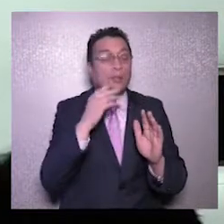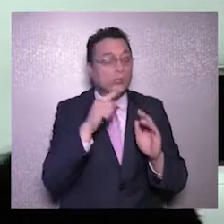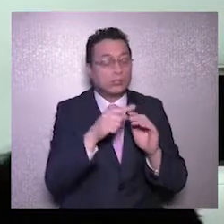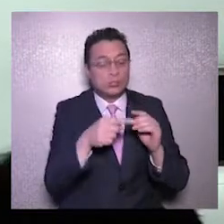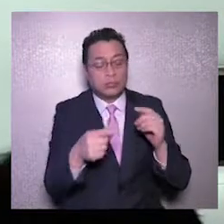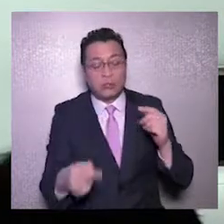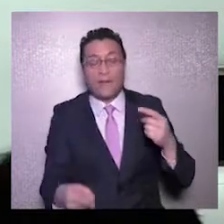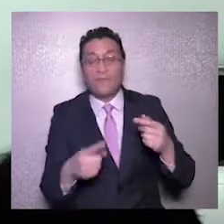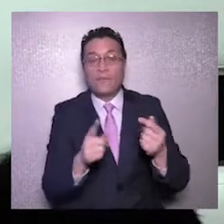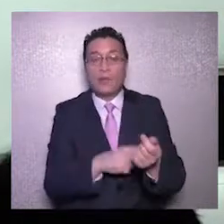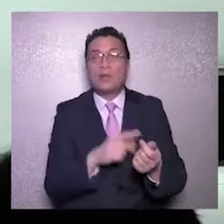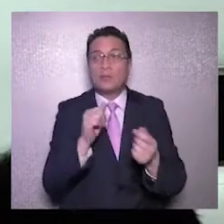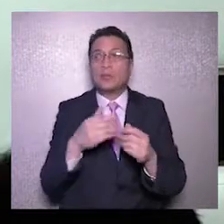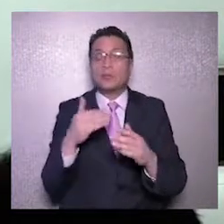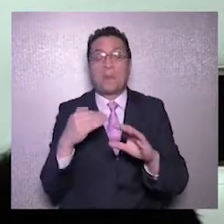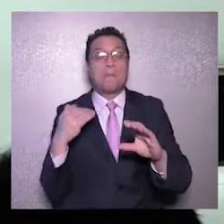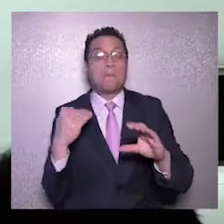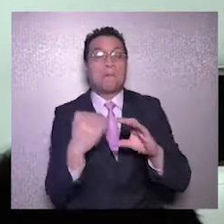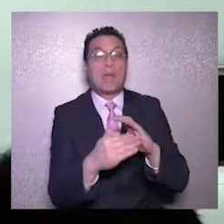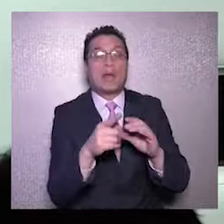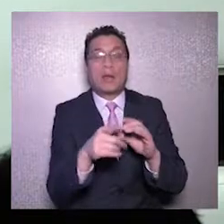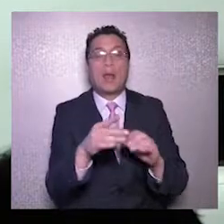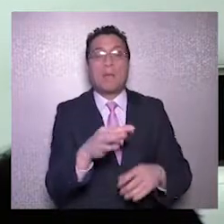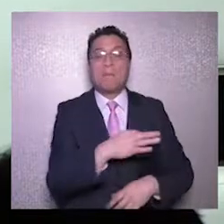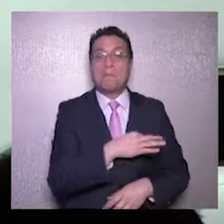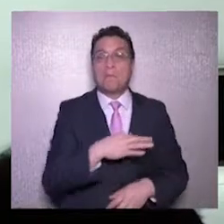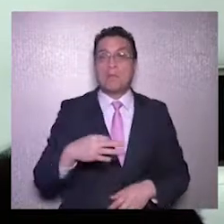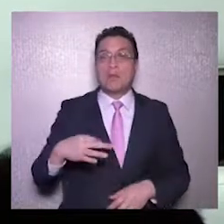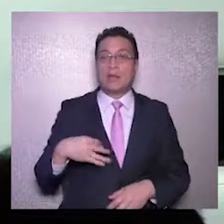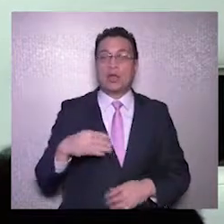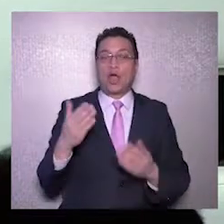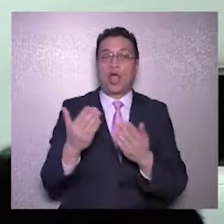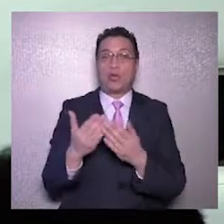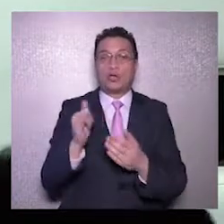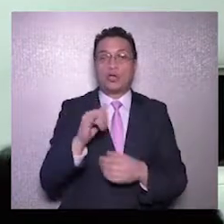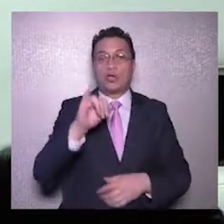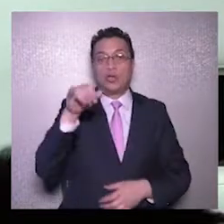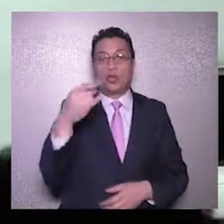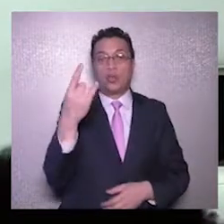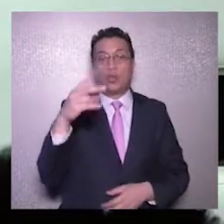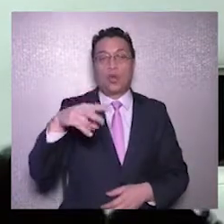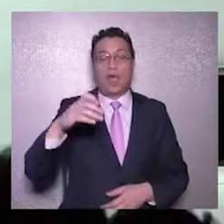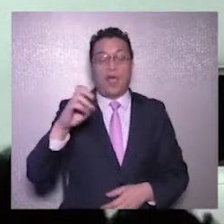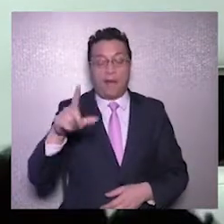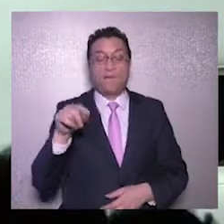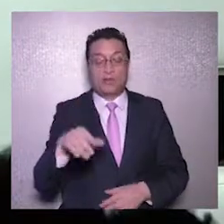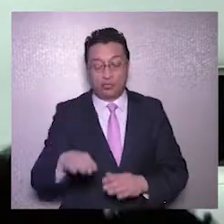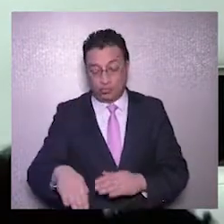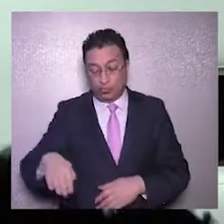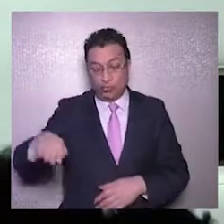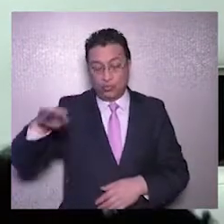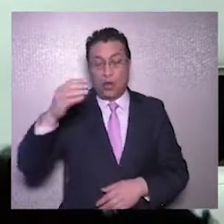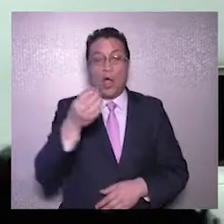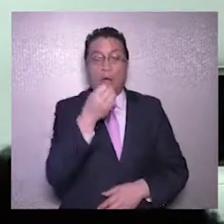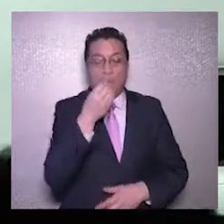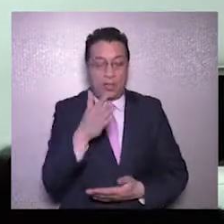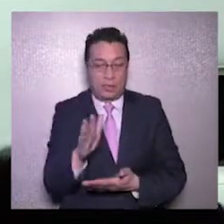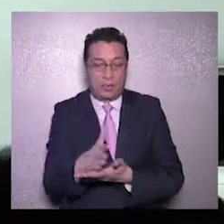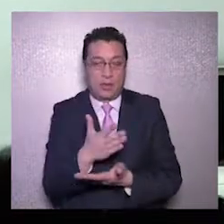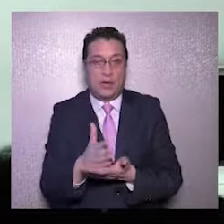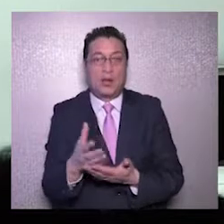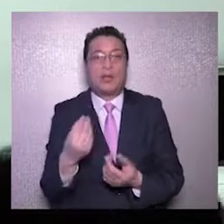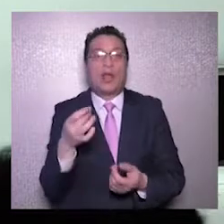rápidamente le llegue un mail al Ministerio de Educación y a la JUNAEB para que esos niños les den una dieta y se aseguren de que esos